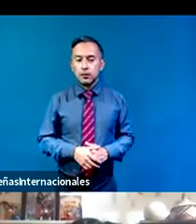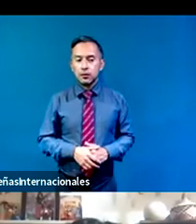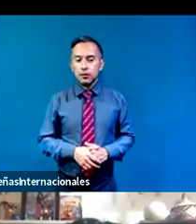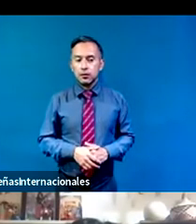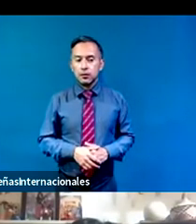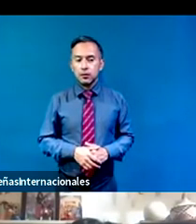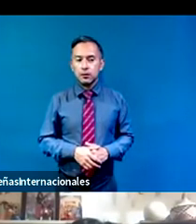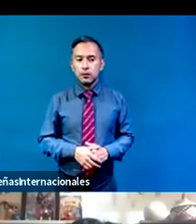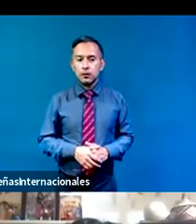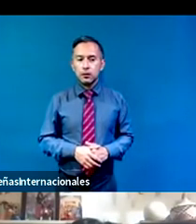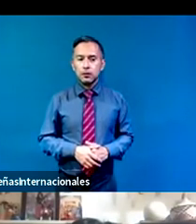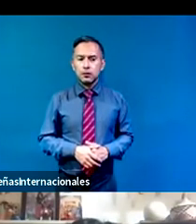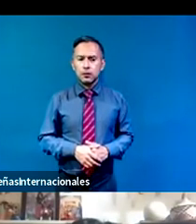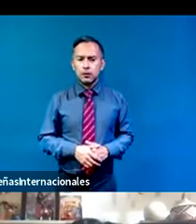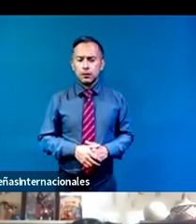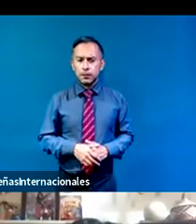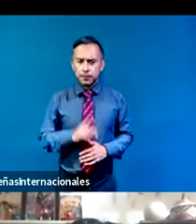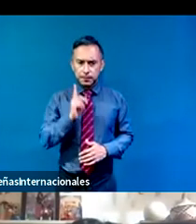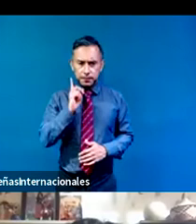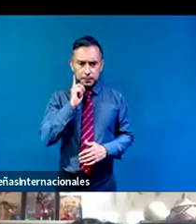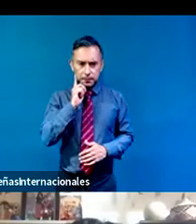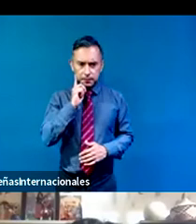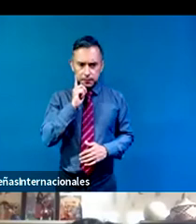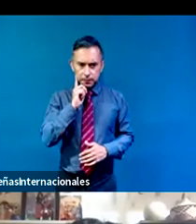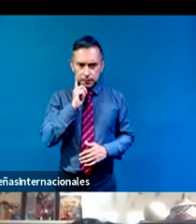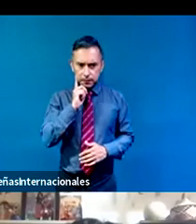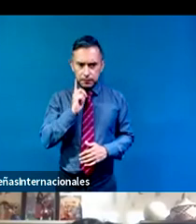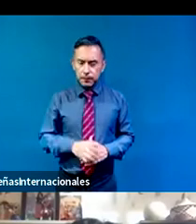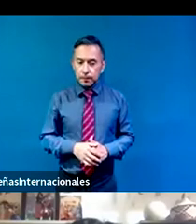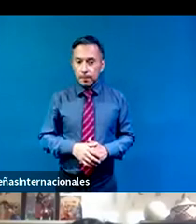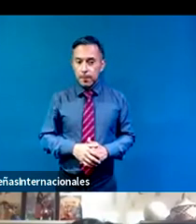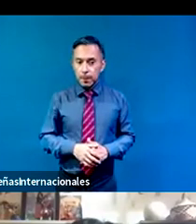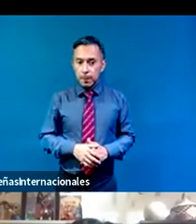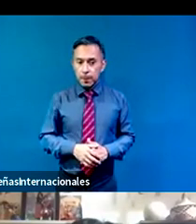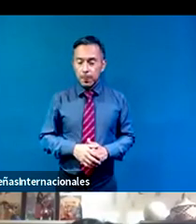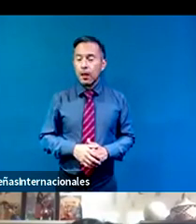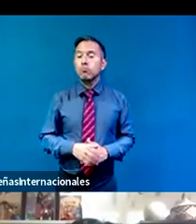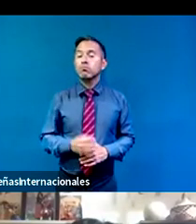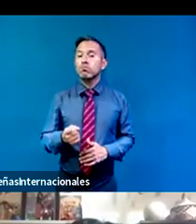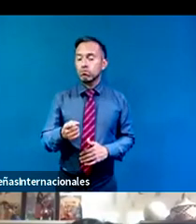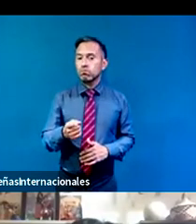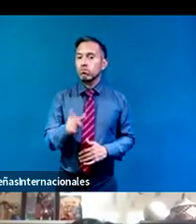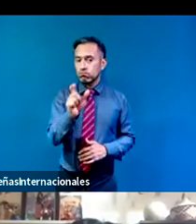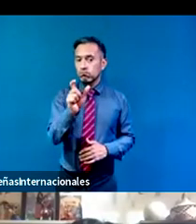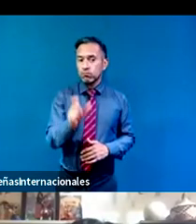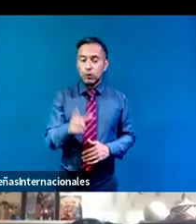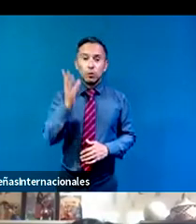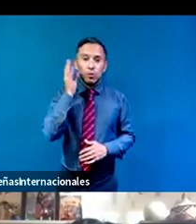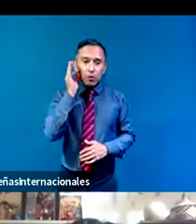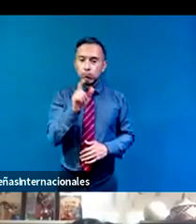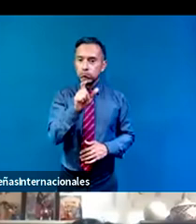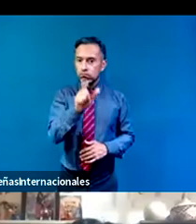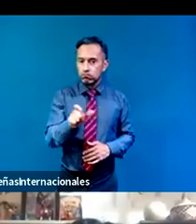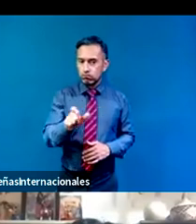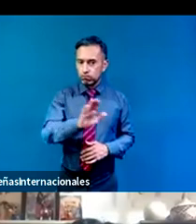acceso a sus derechos económicos y, por tanto, la autonomía económica de las mujeres debería ser